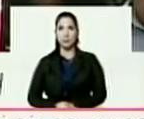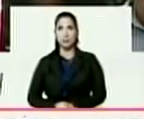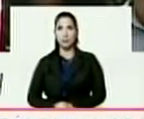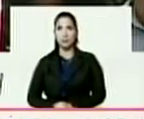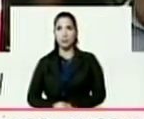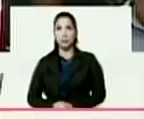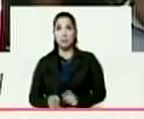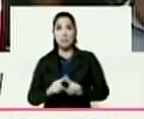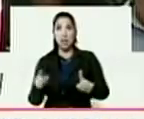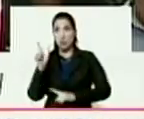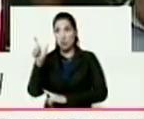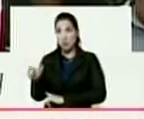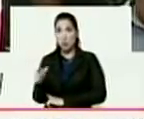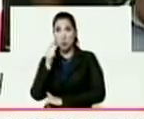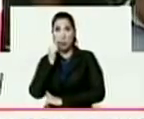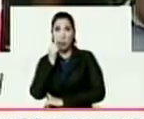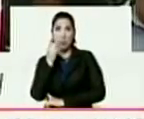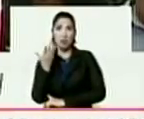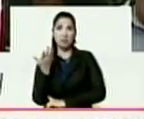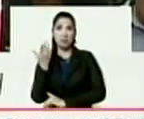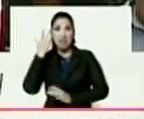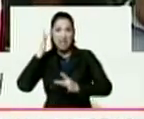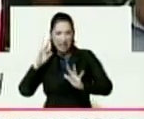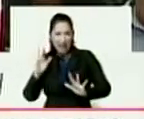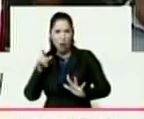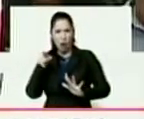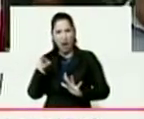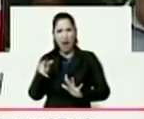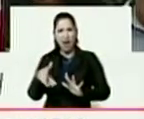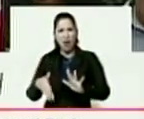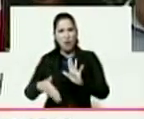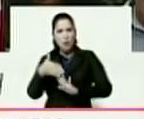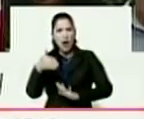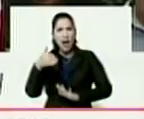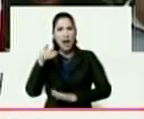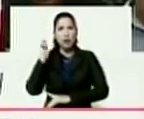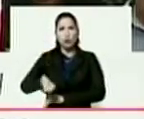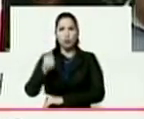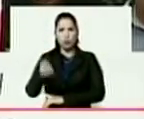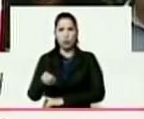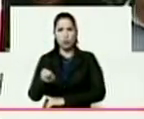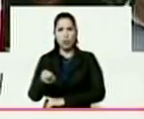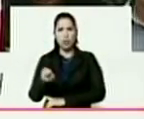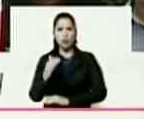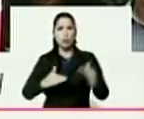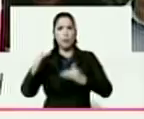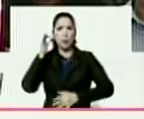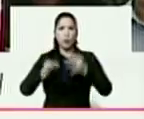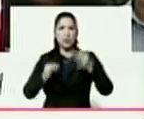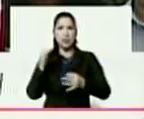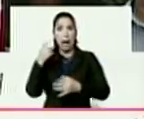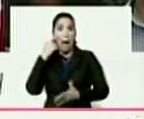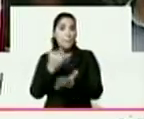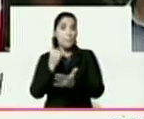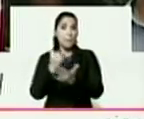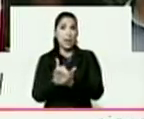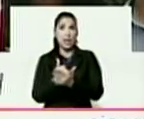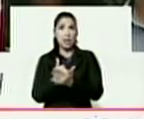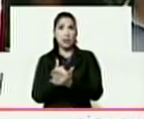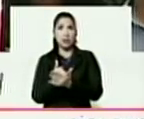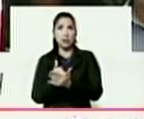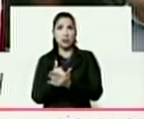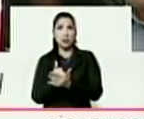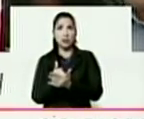pero louis parte creo que él fue a lanzar al tsj para decir levantaban el desacato